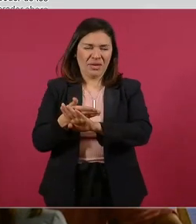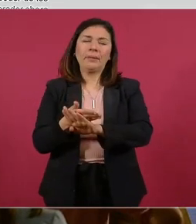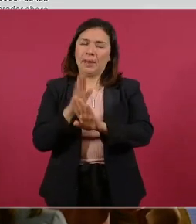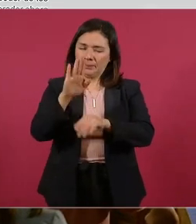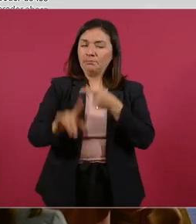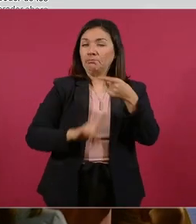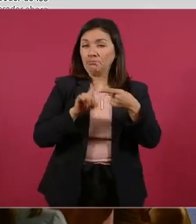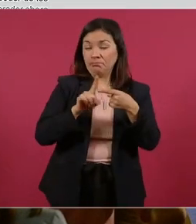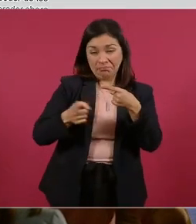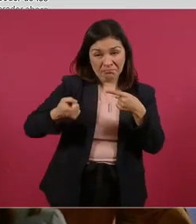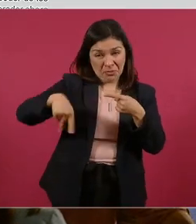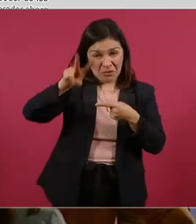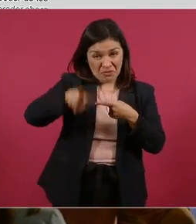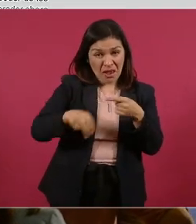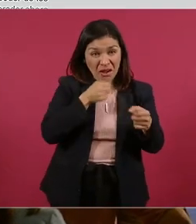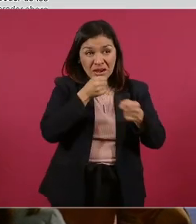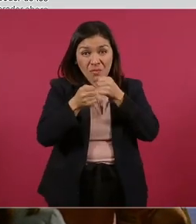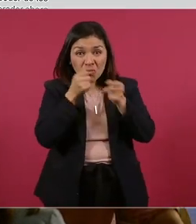Segundo,